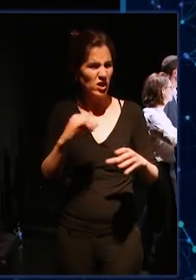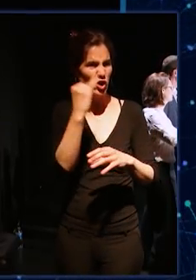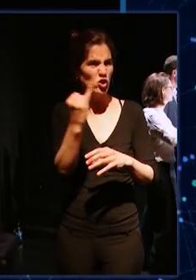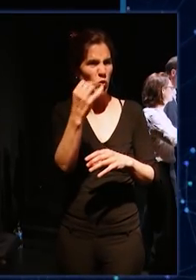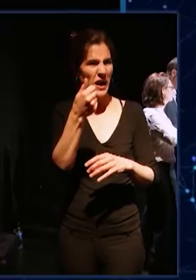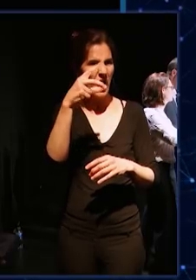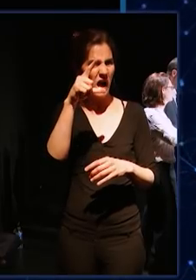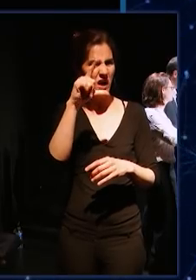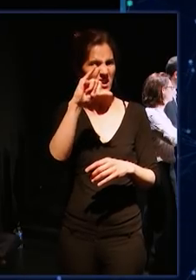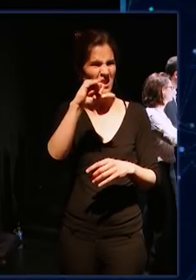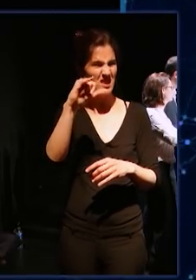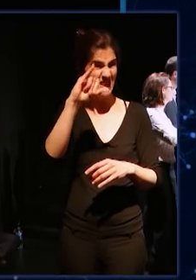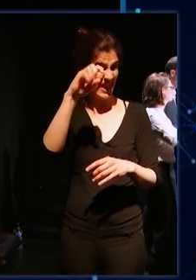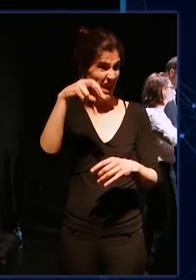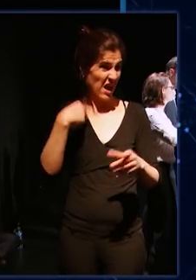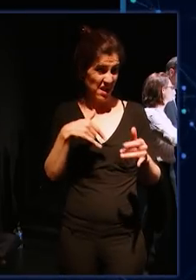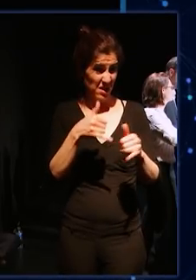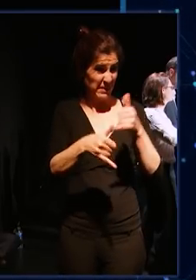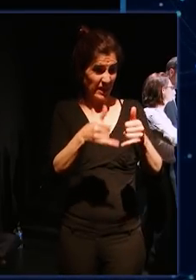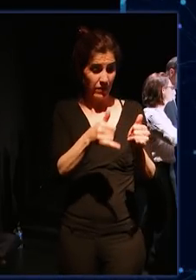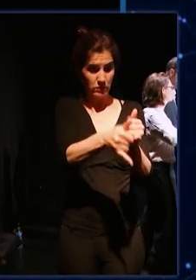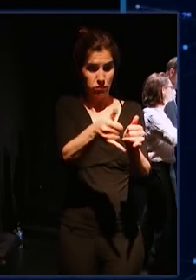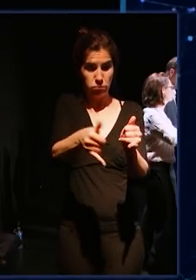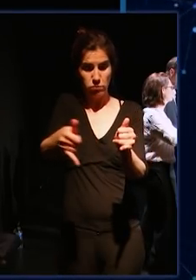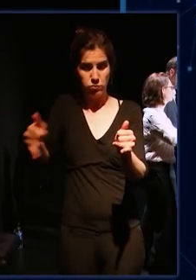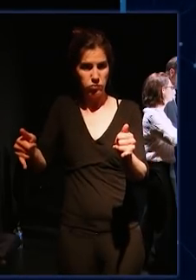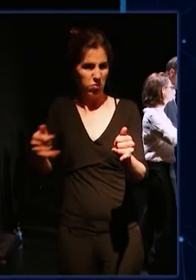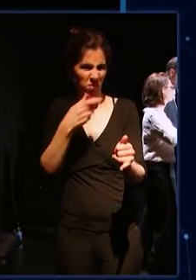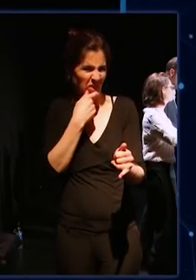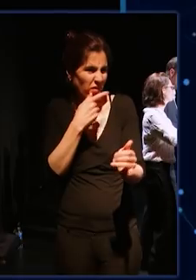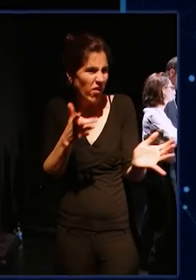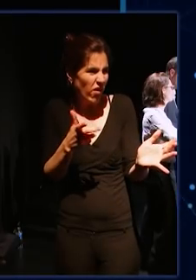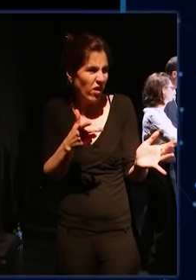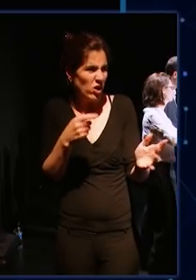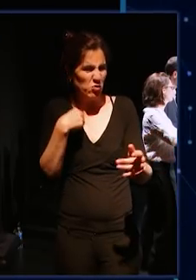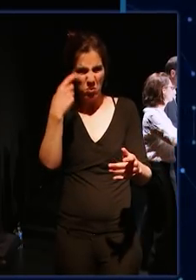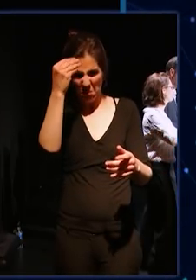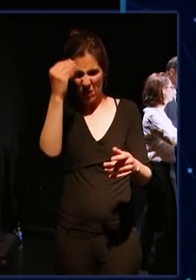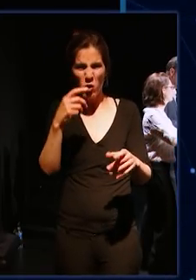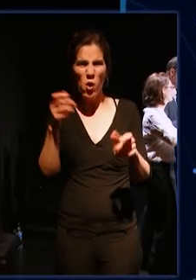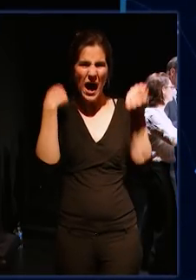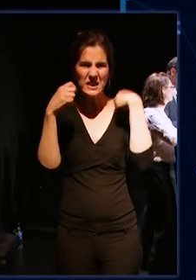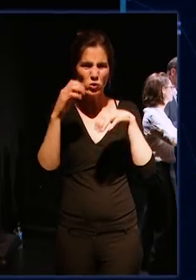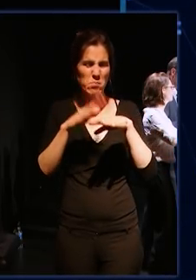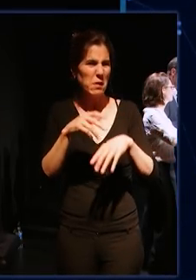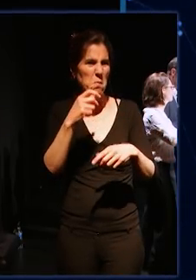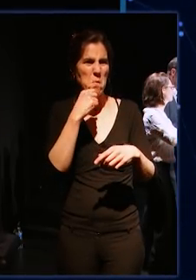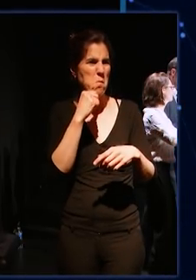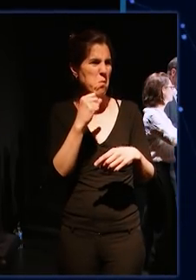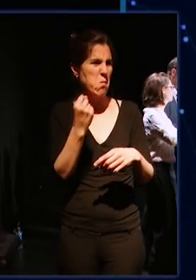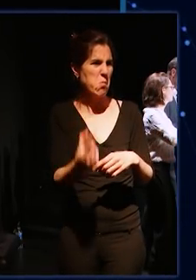parece. Sí. Y eso revela una actitud realmente de poco respeto a los vecinos y de